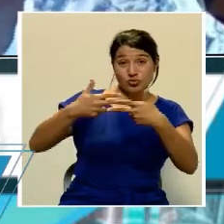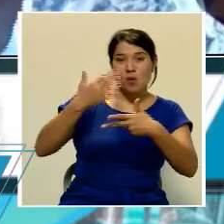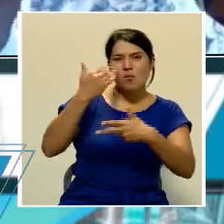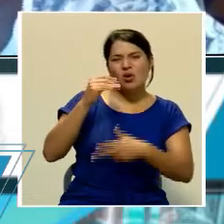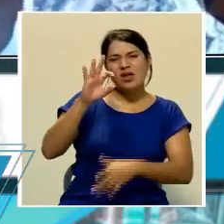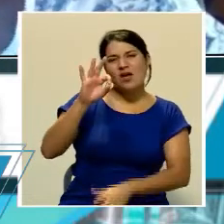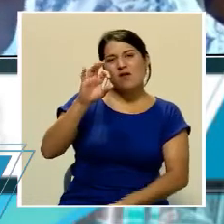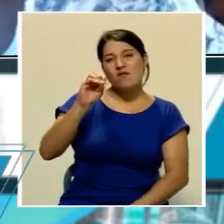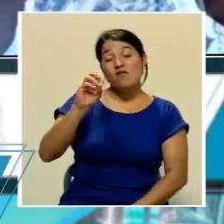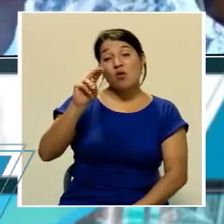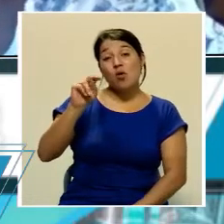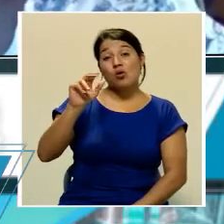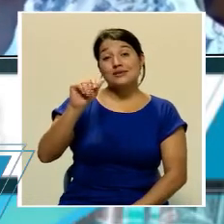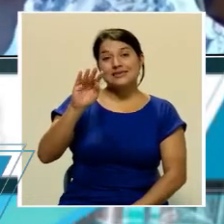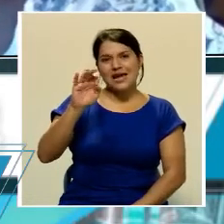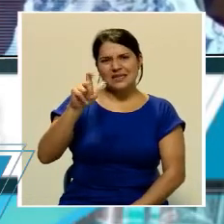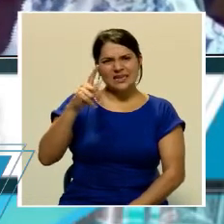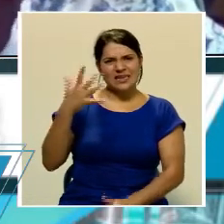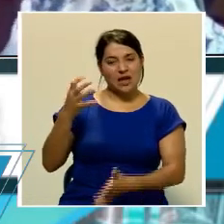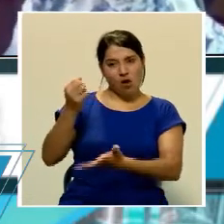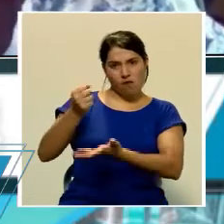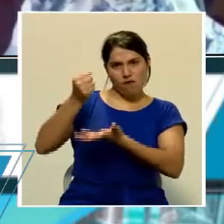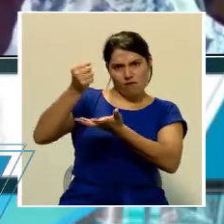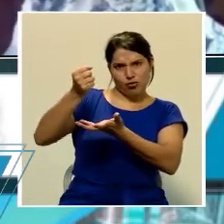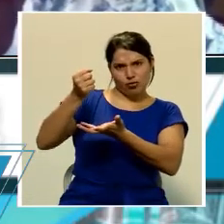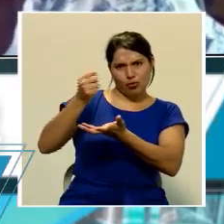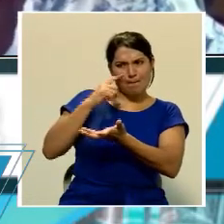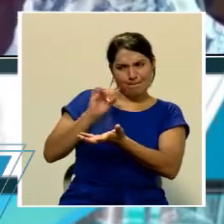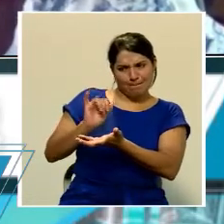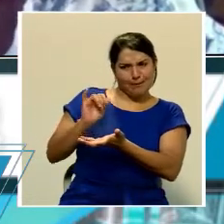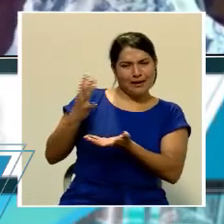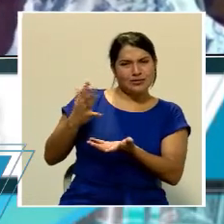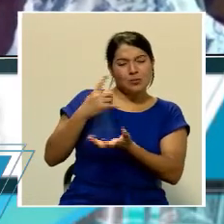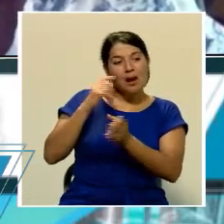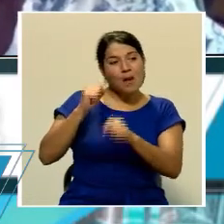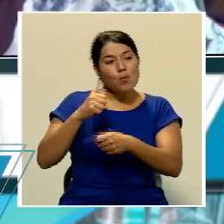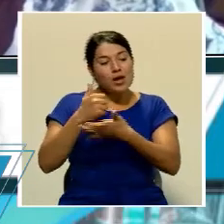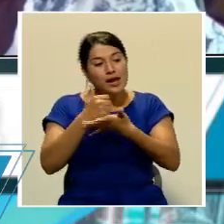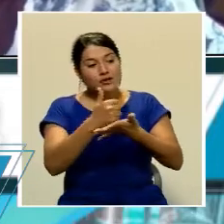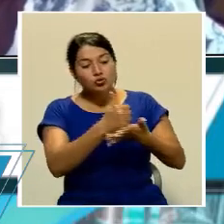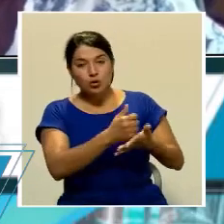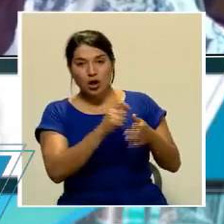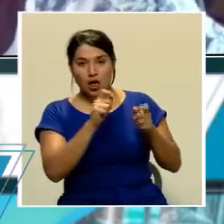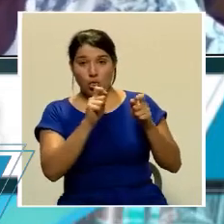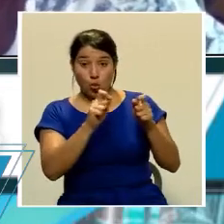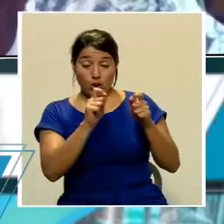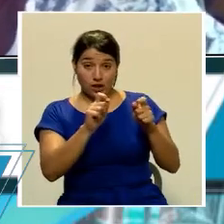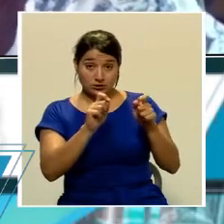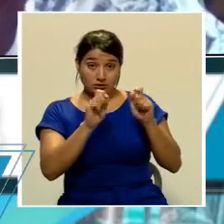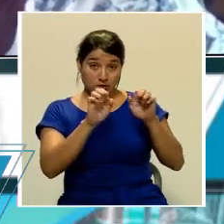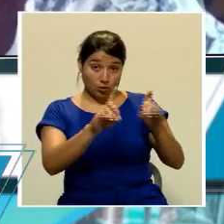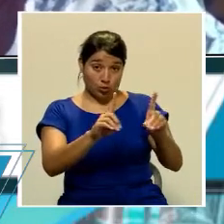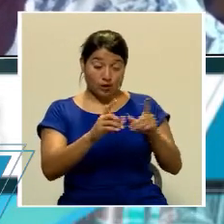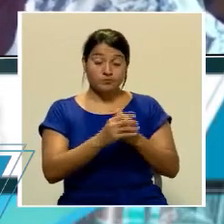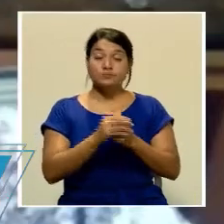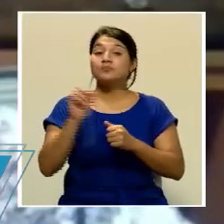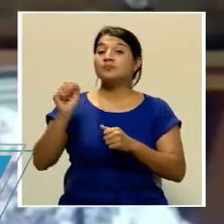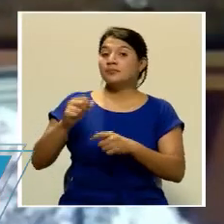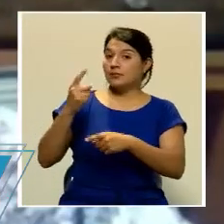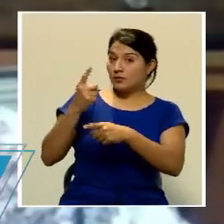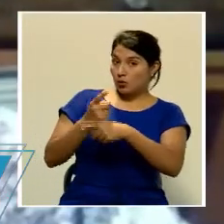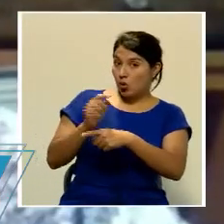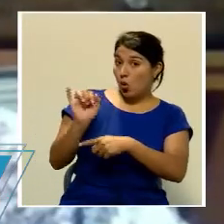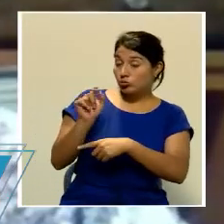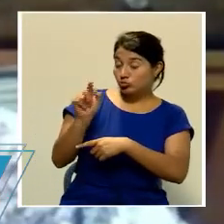un fondo que se creó justamente para eso, para nivelar las cargas, ¿verdad? Exactamente, como usted bien lo